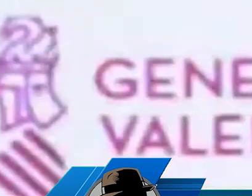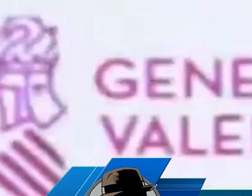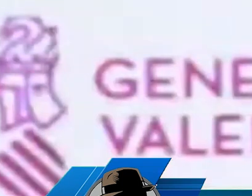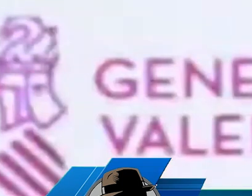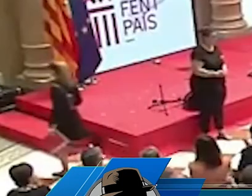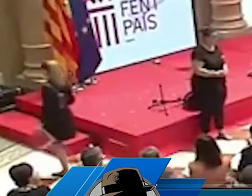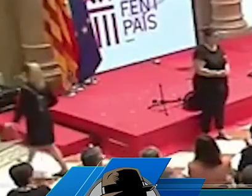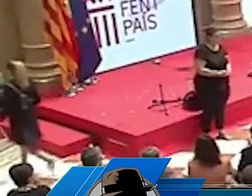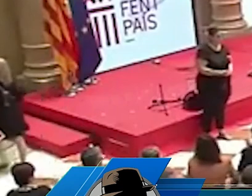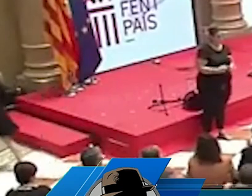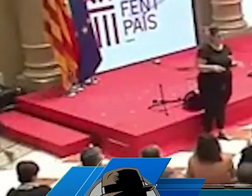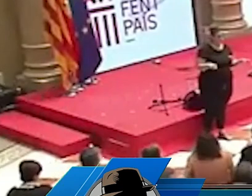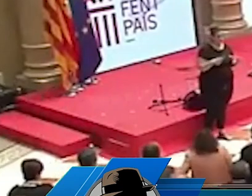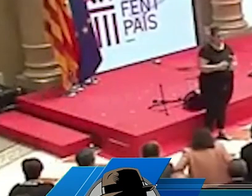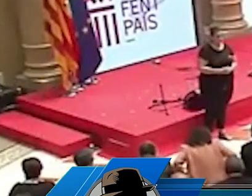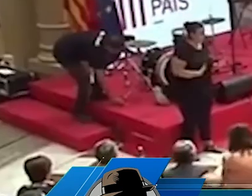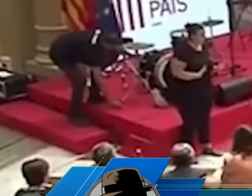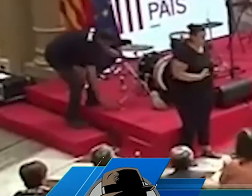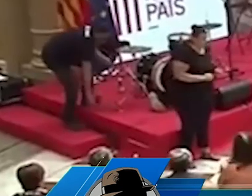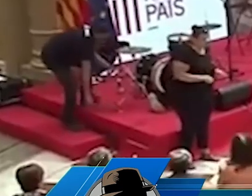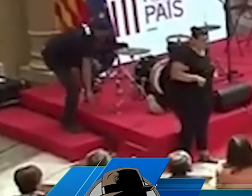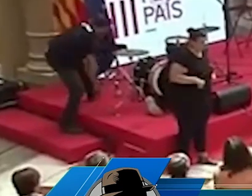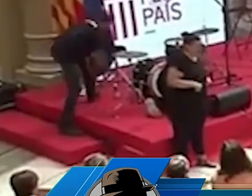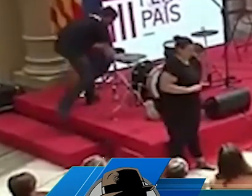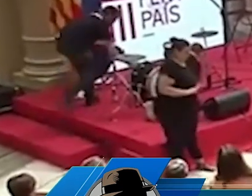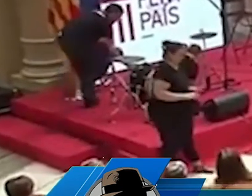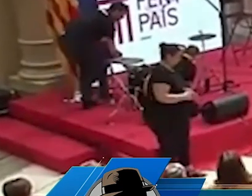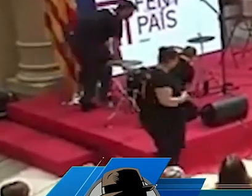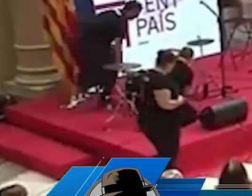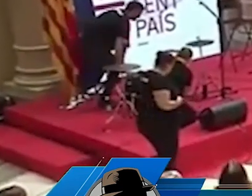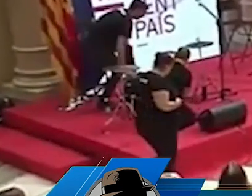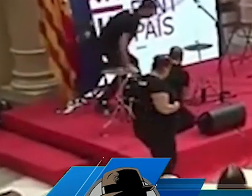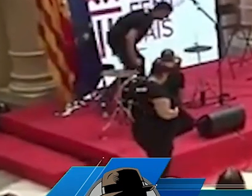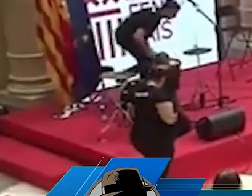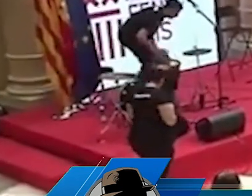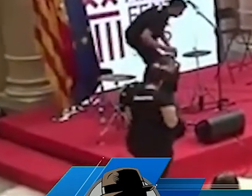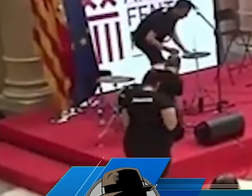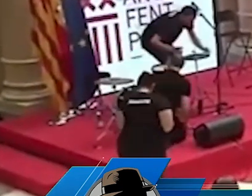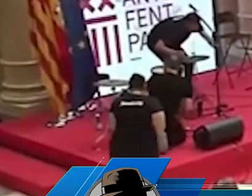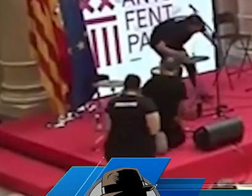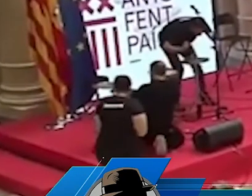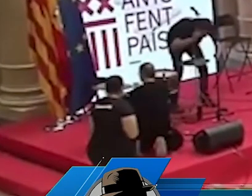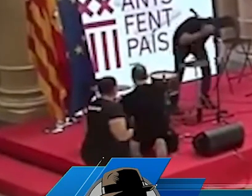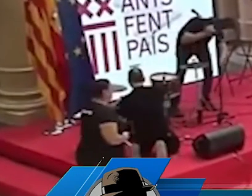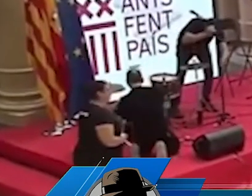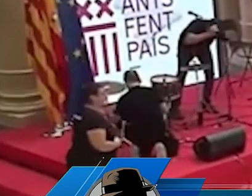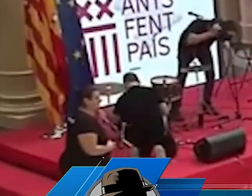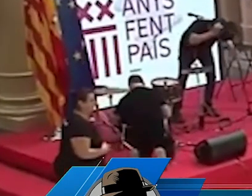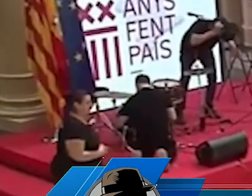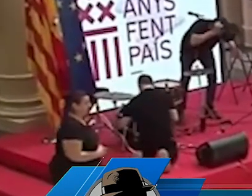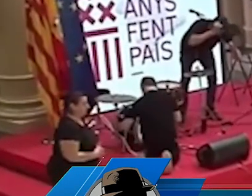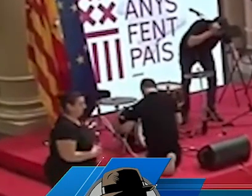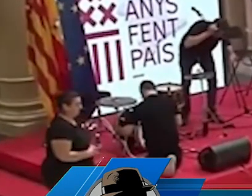publicitaria, que nosotros no podíamos estar en un eslogan que efectivamente, como bien decía don Javier, forma parte del ideario